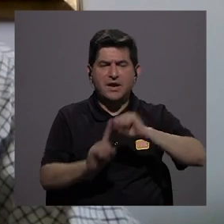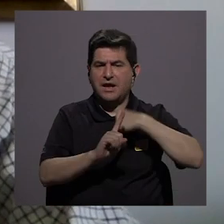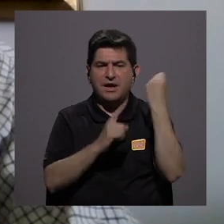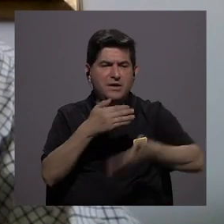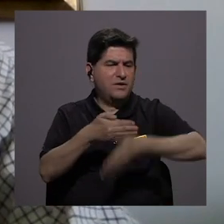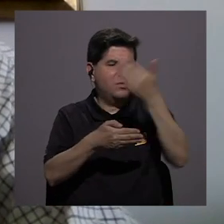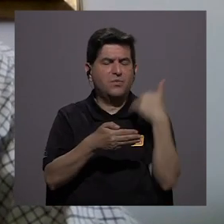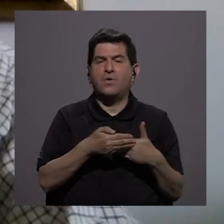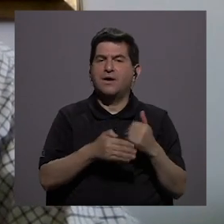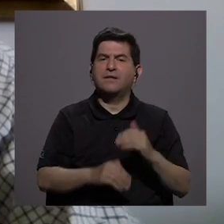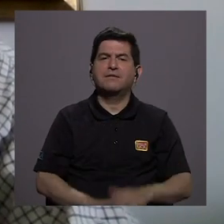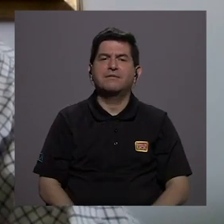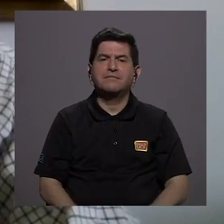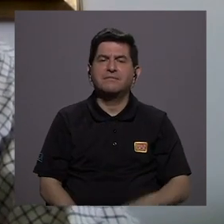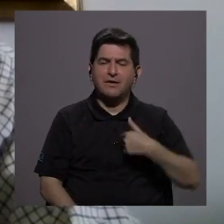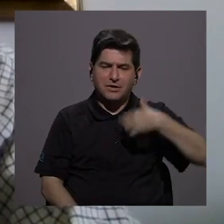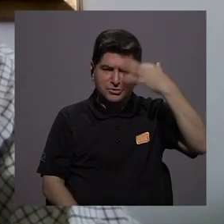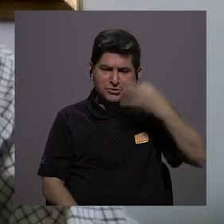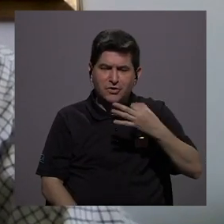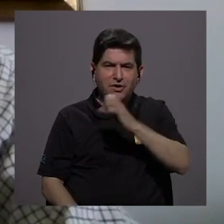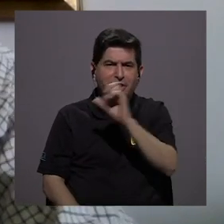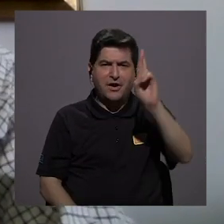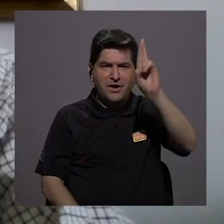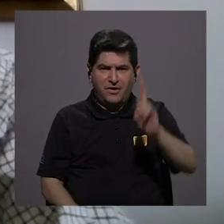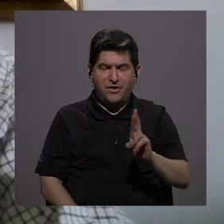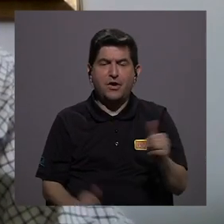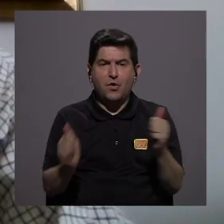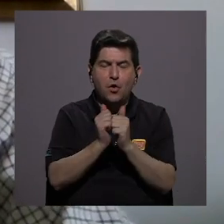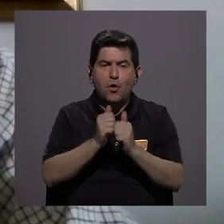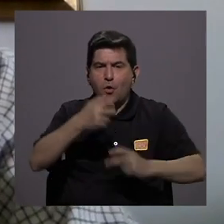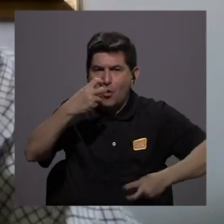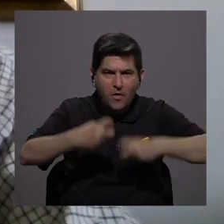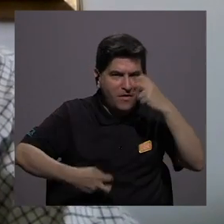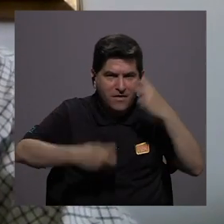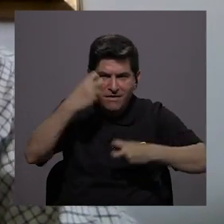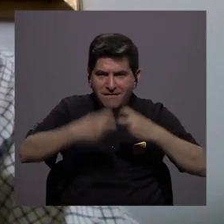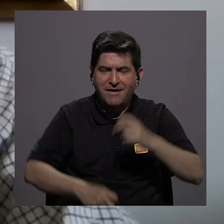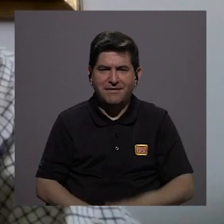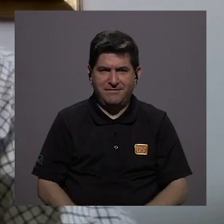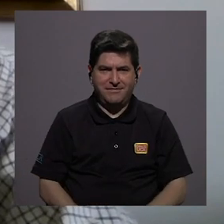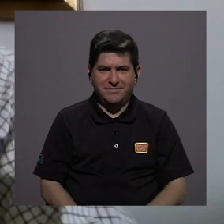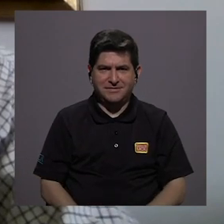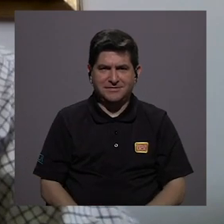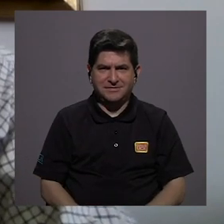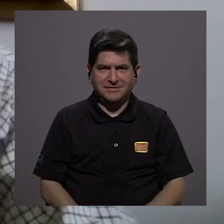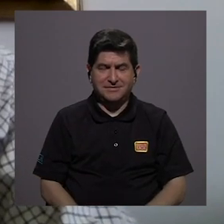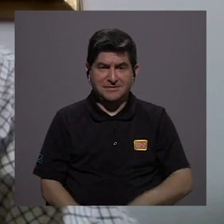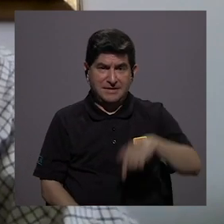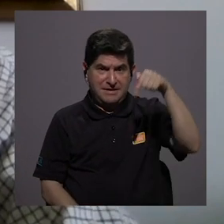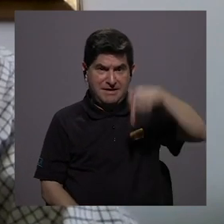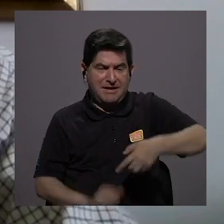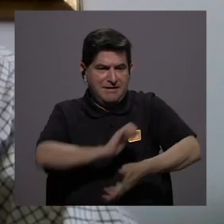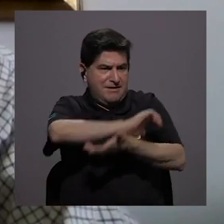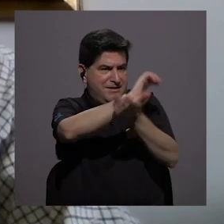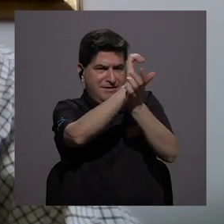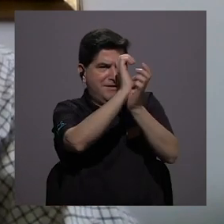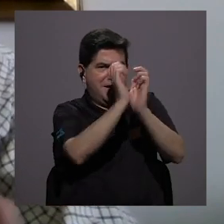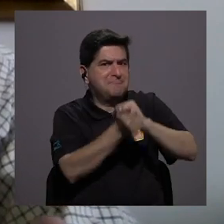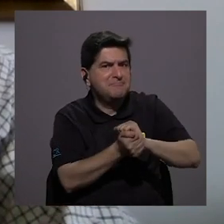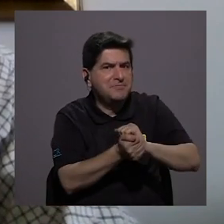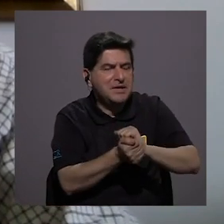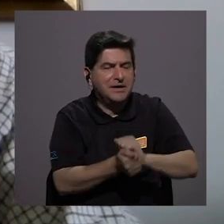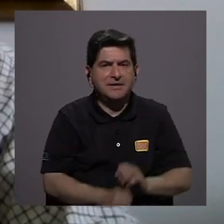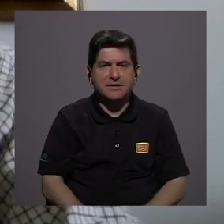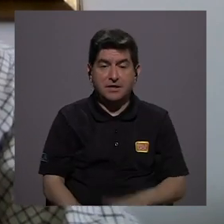antes. Uh-huh. Es decir, yo creo que Costa Rica con la crisis nos va a cambiar, que a Costa Rica la va a cambiar la crisis y la va a